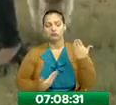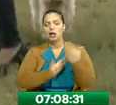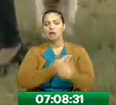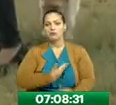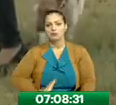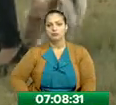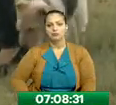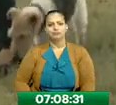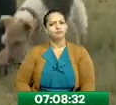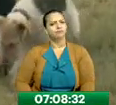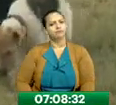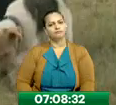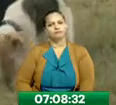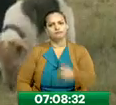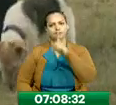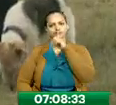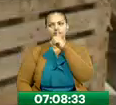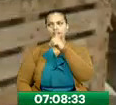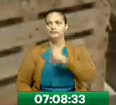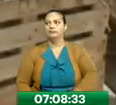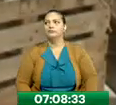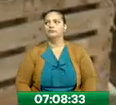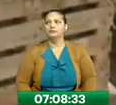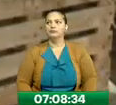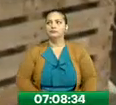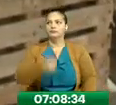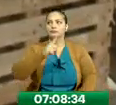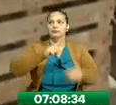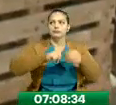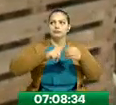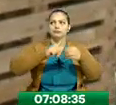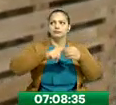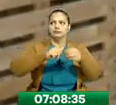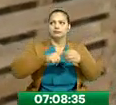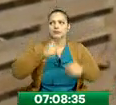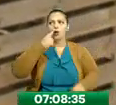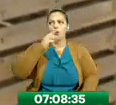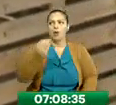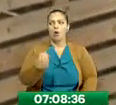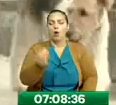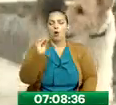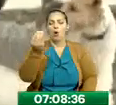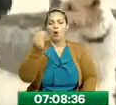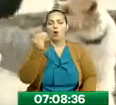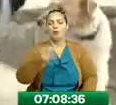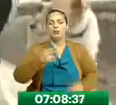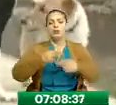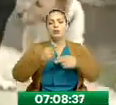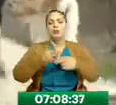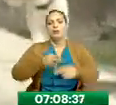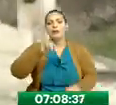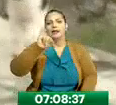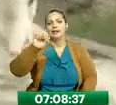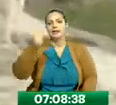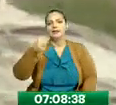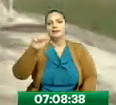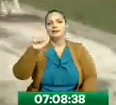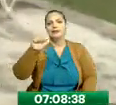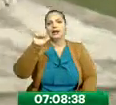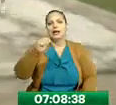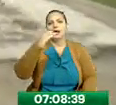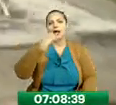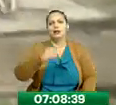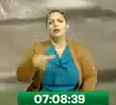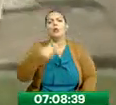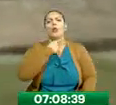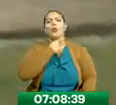Cuidar a los animales siempre fue su sueño. Isaac, un joven que desde el colegio comenzó a pasear a los perros que tienen sus vecinos,